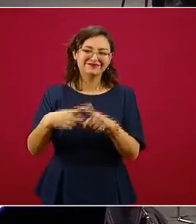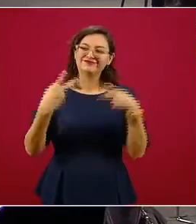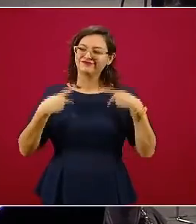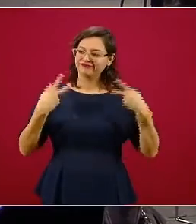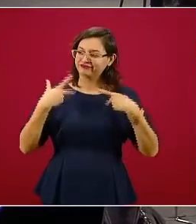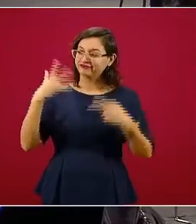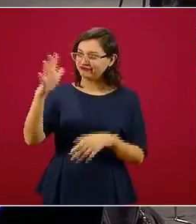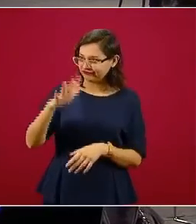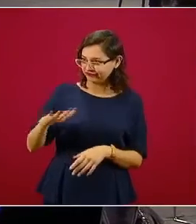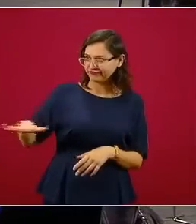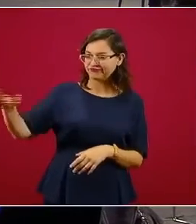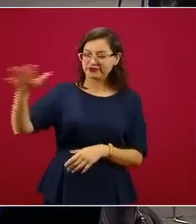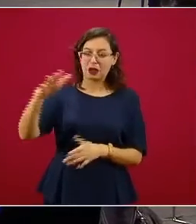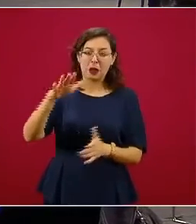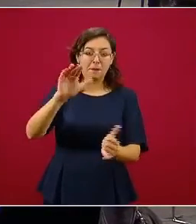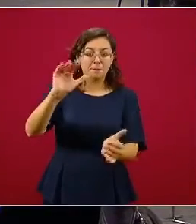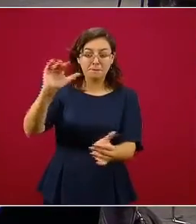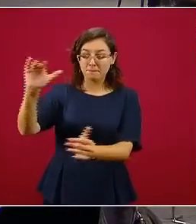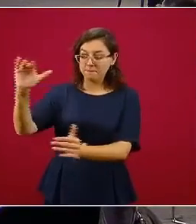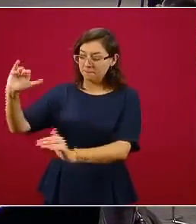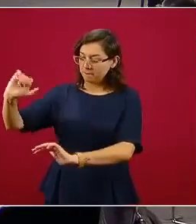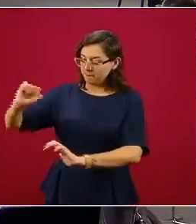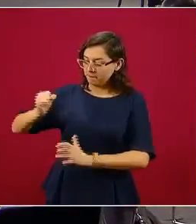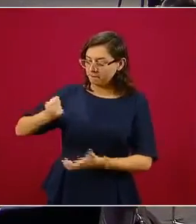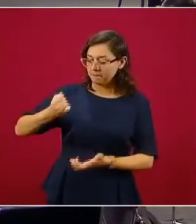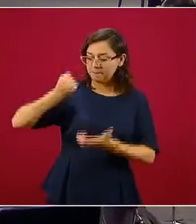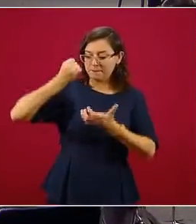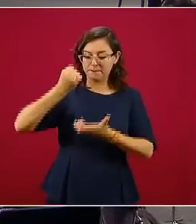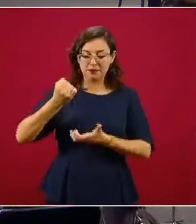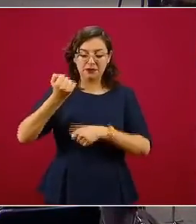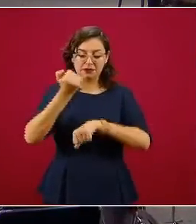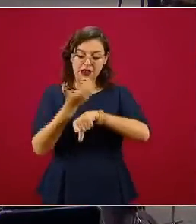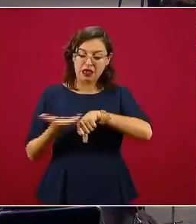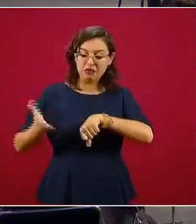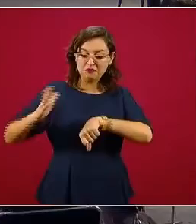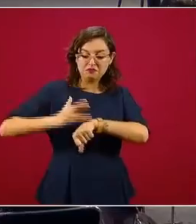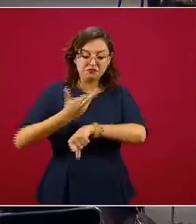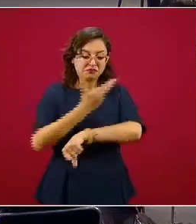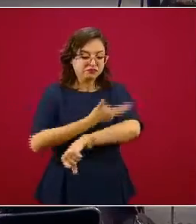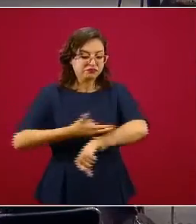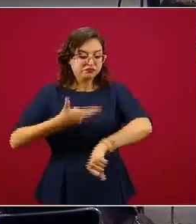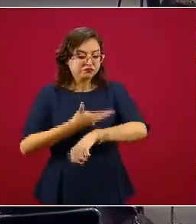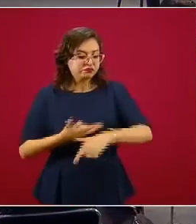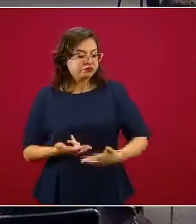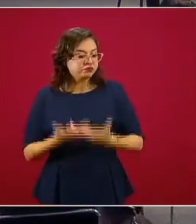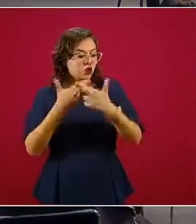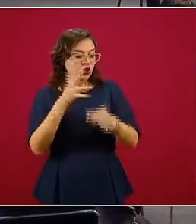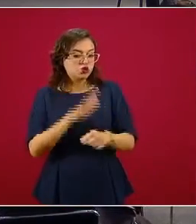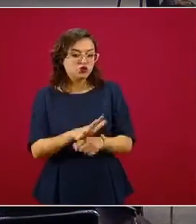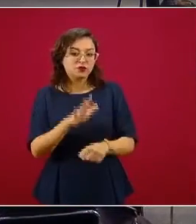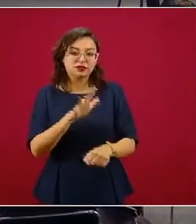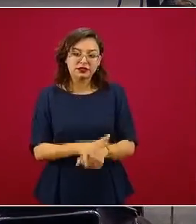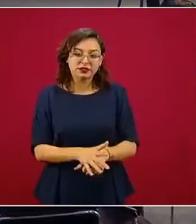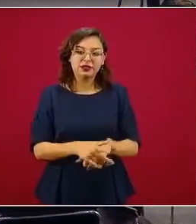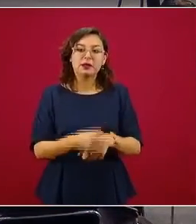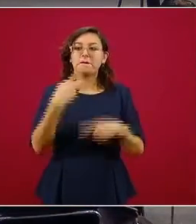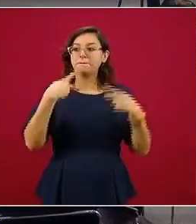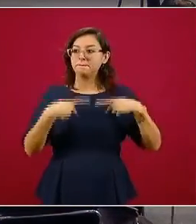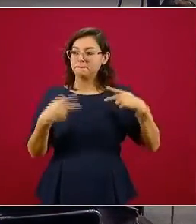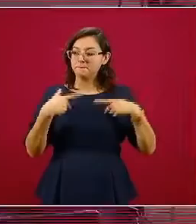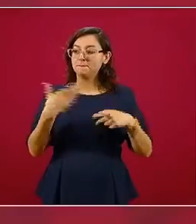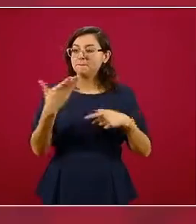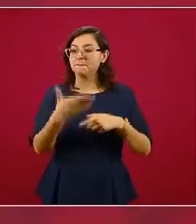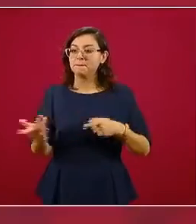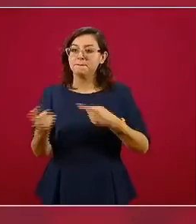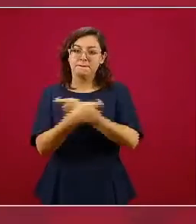nos alcance y regrese a la gente. ¿Qué pasaba con